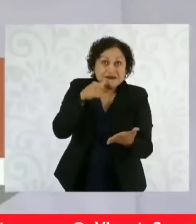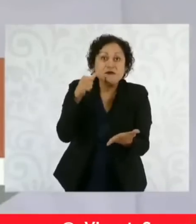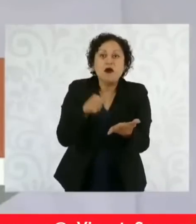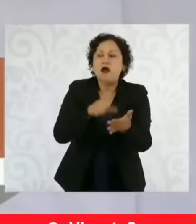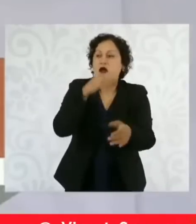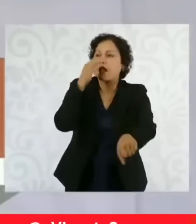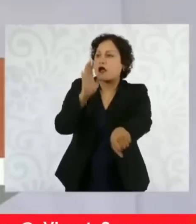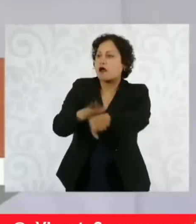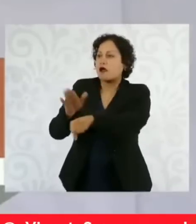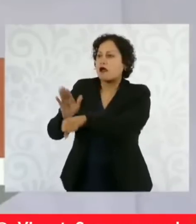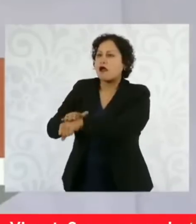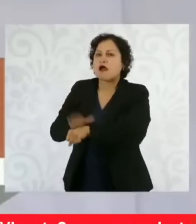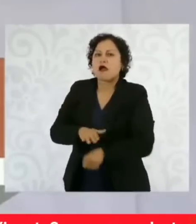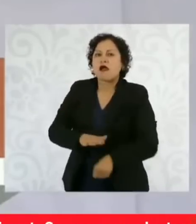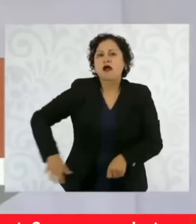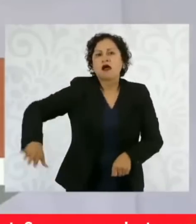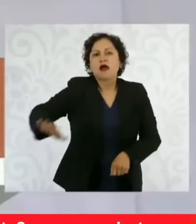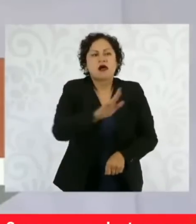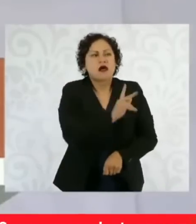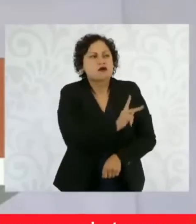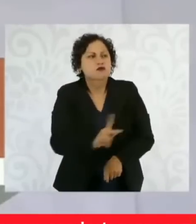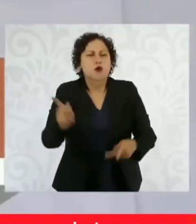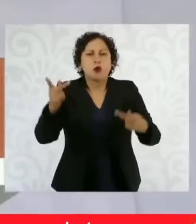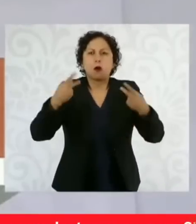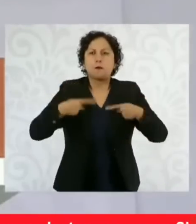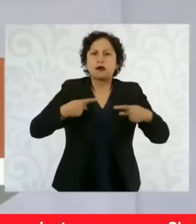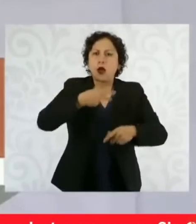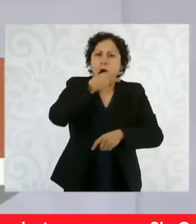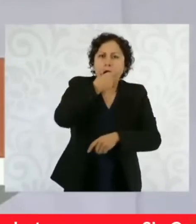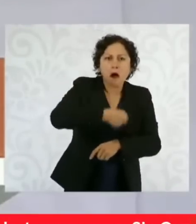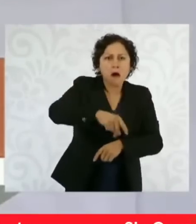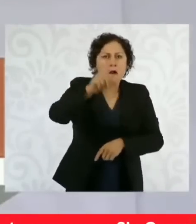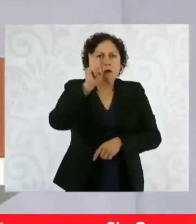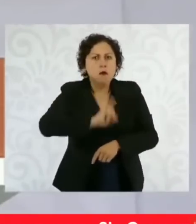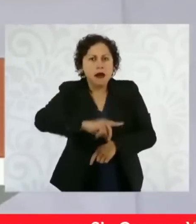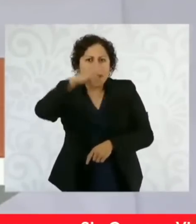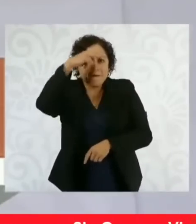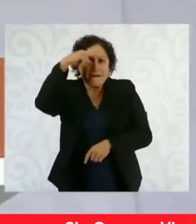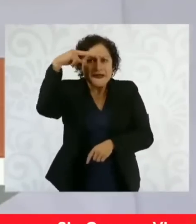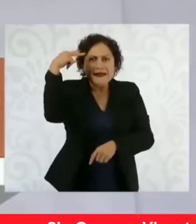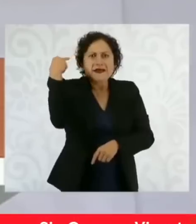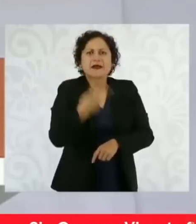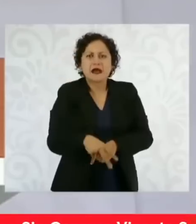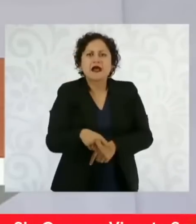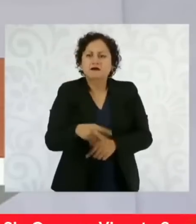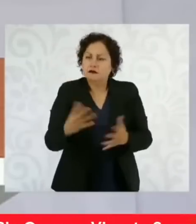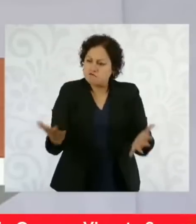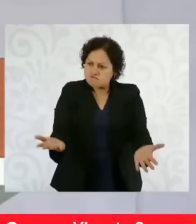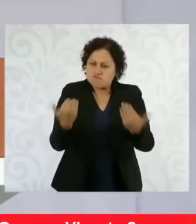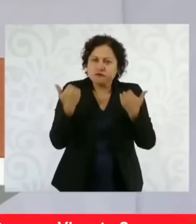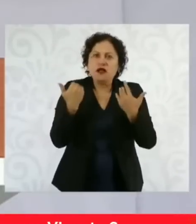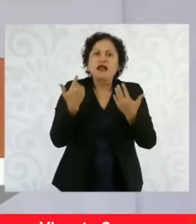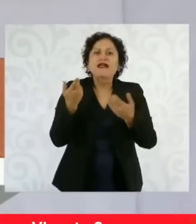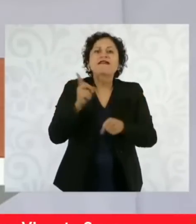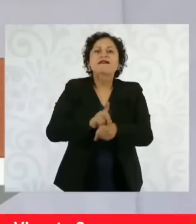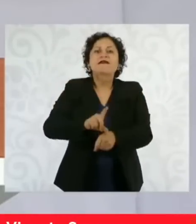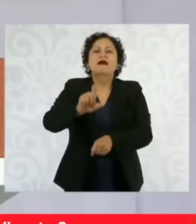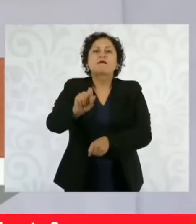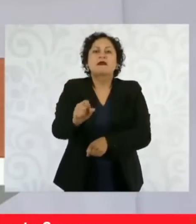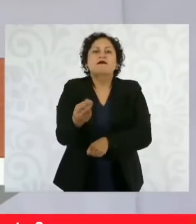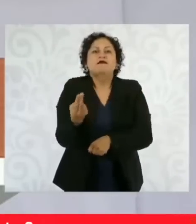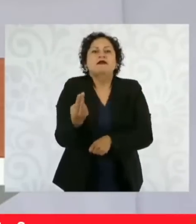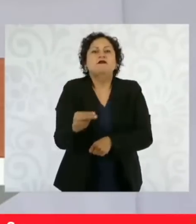en armas a las y los mexicanos justamente el 20 de noviembre de